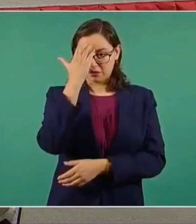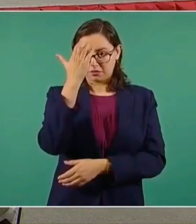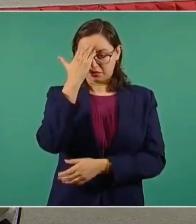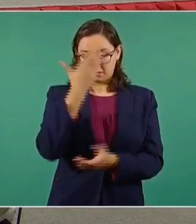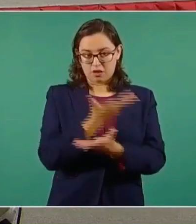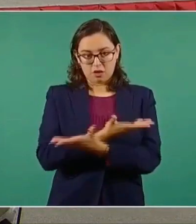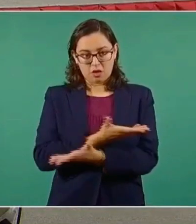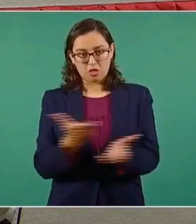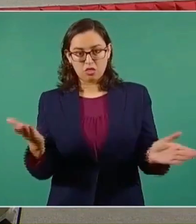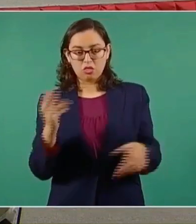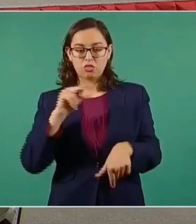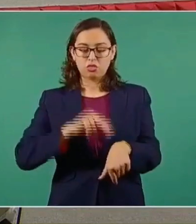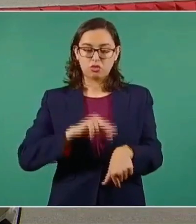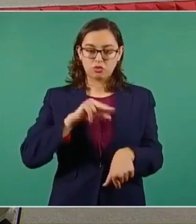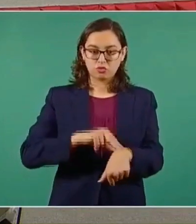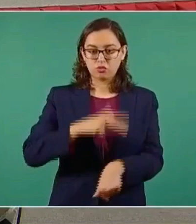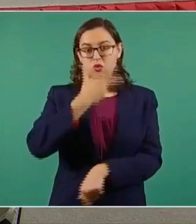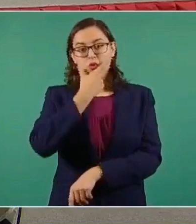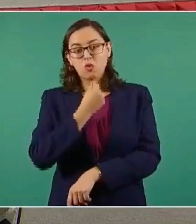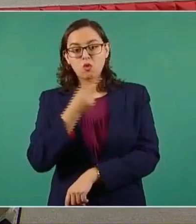las y los ganadores.